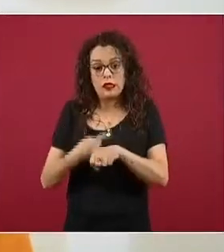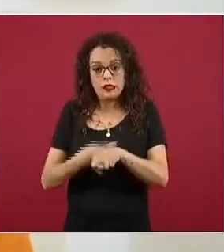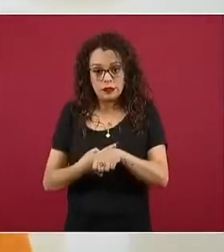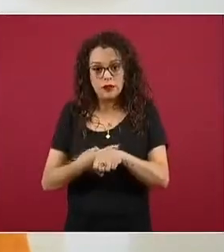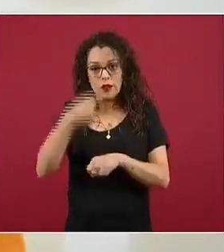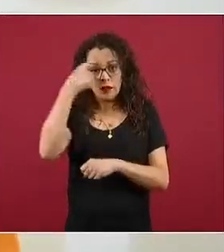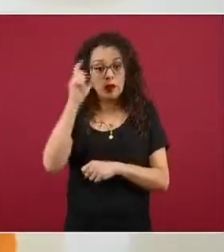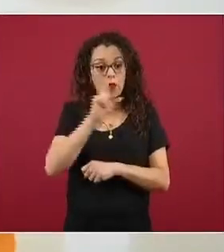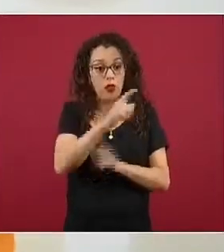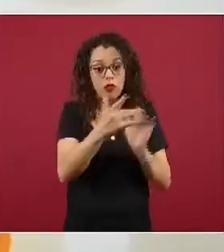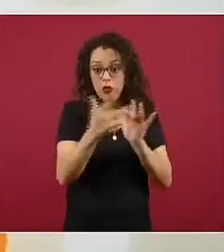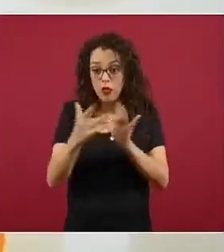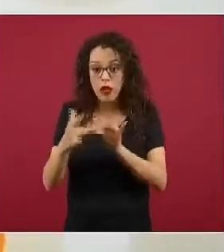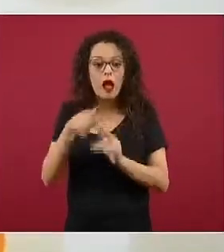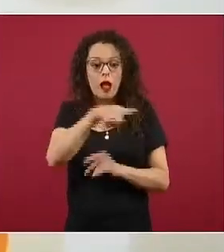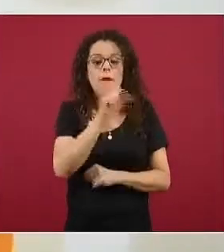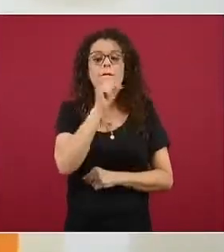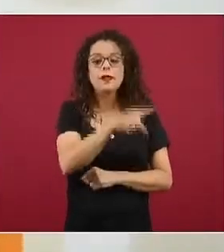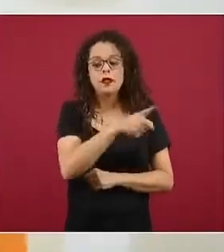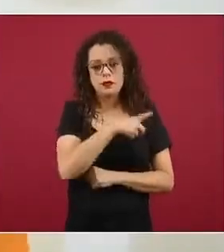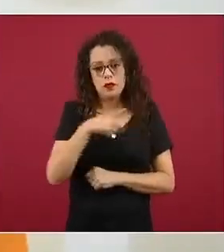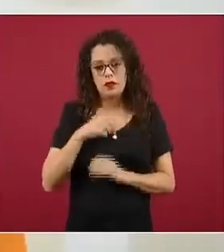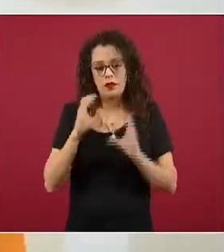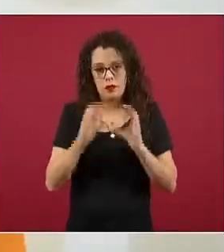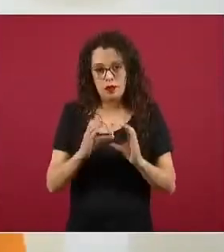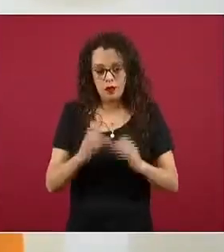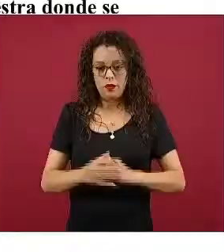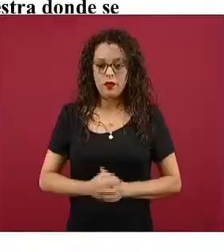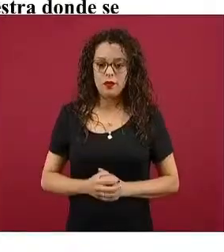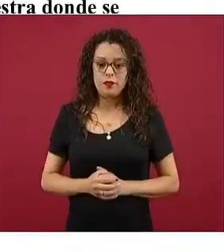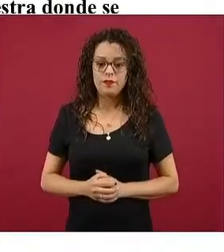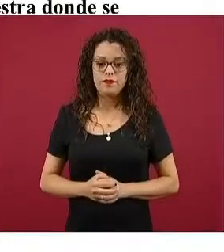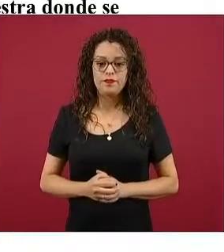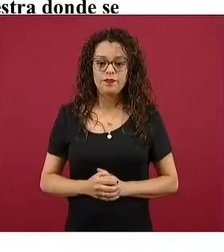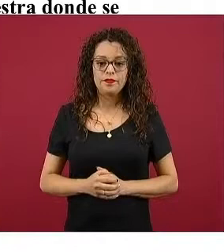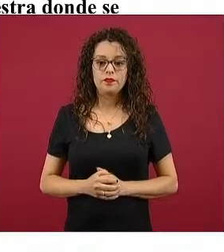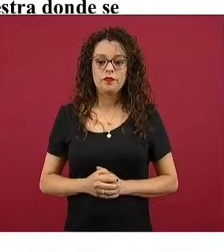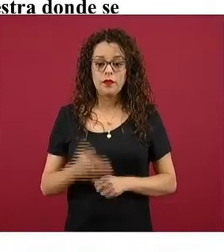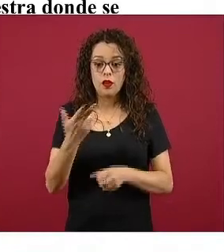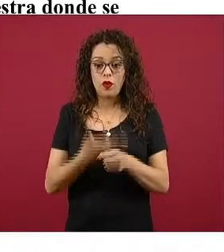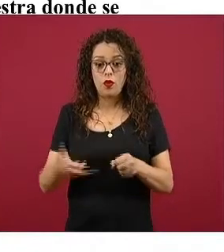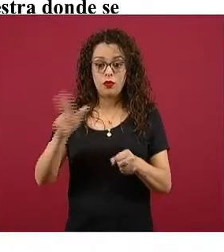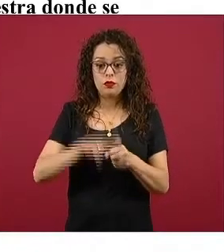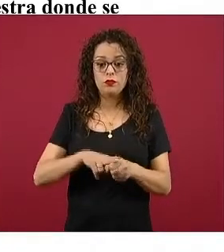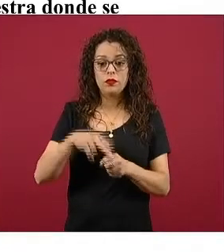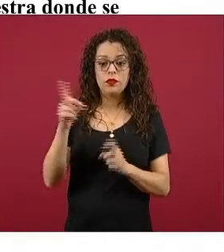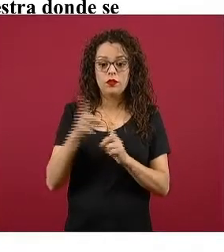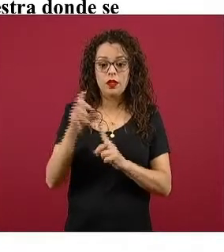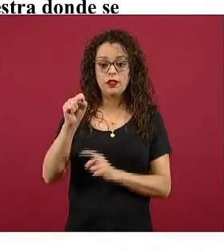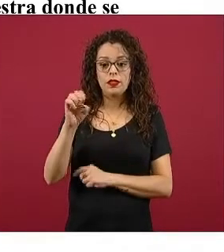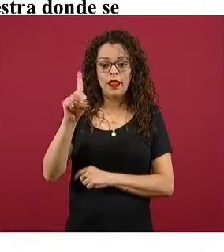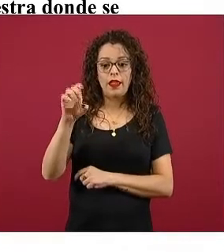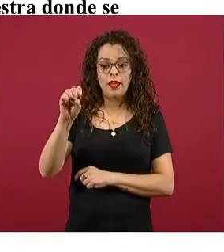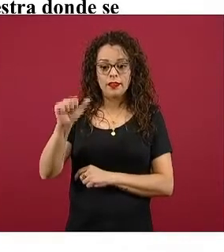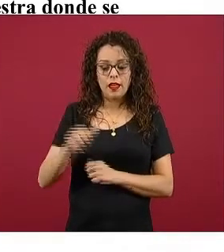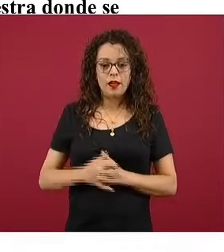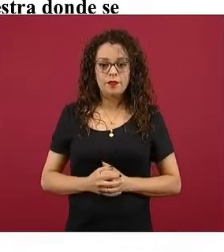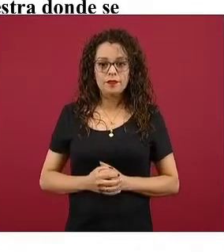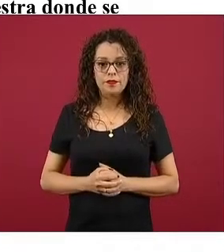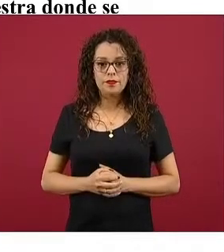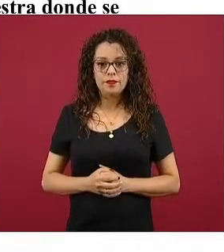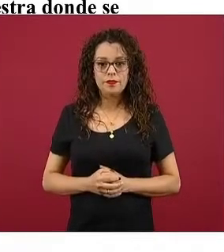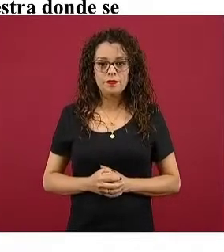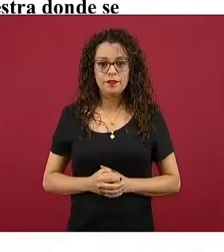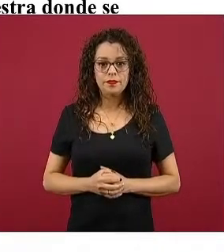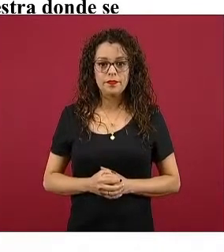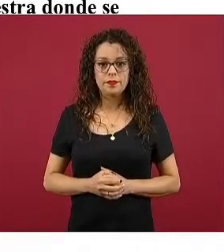a 230, incorporando también 30 puntos en los hospitales de la SEDESA, 117 centros de salud que